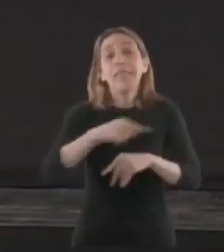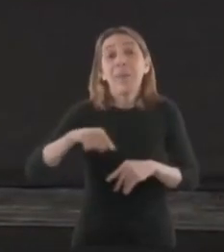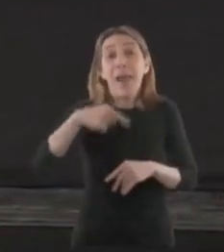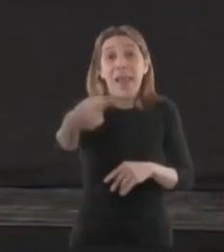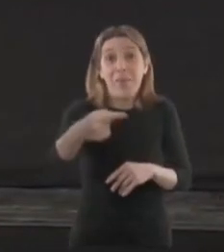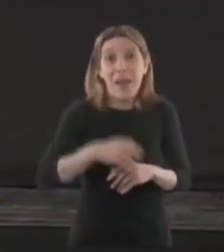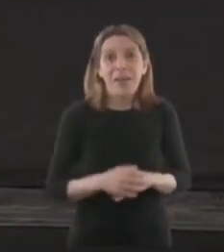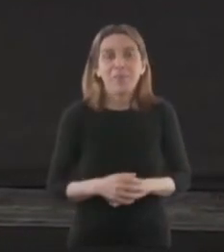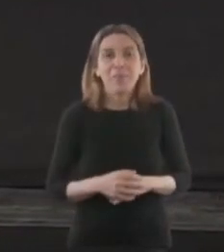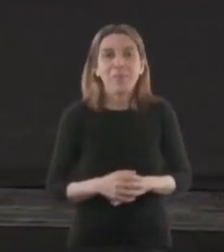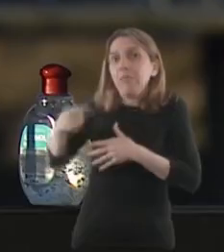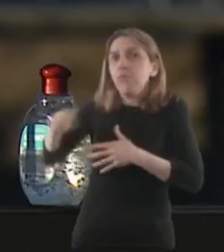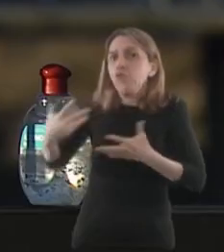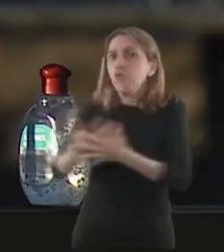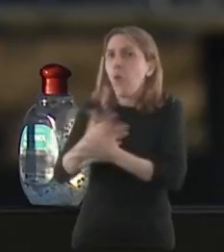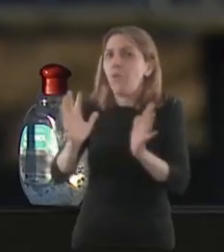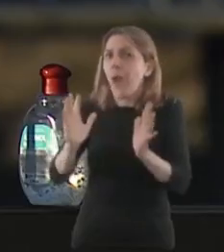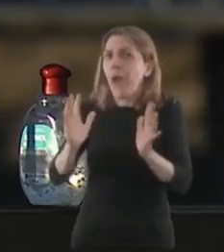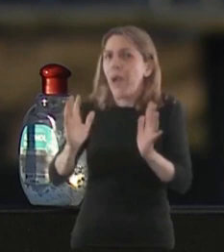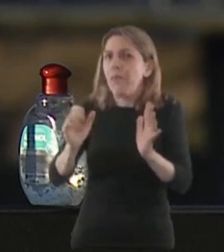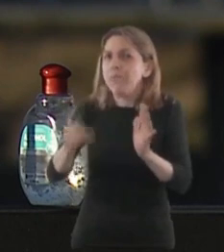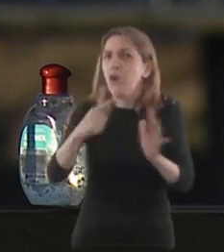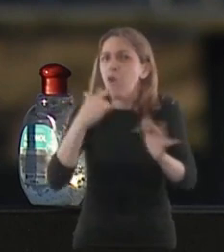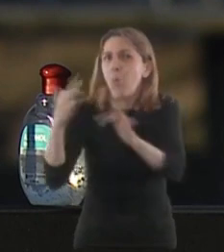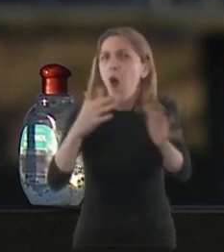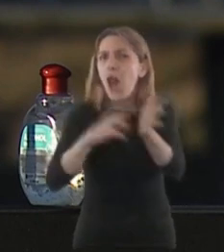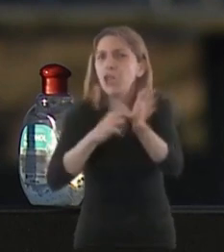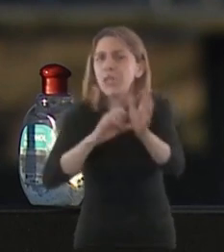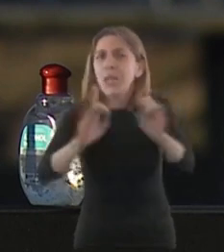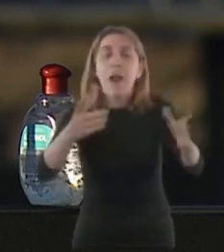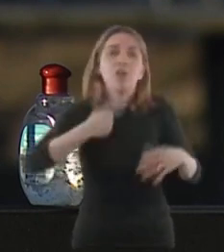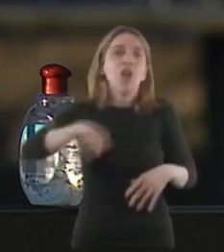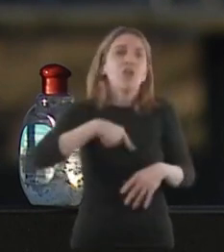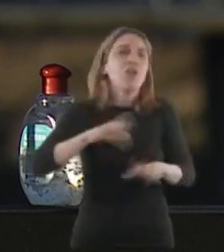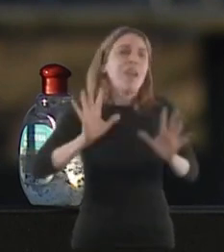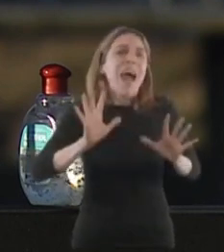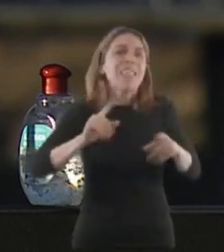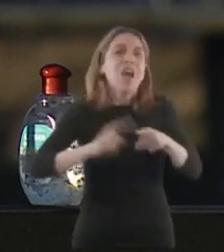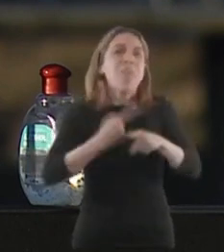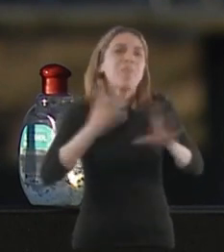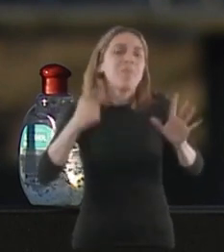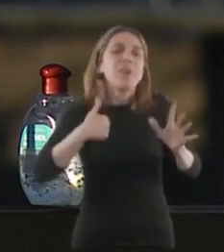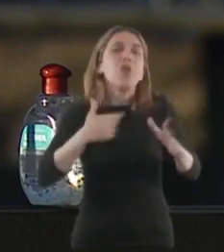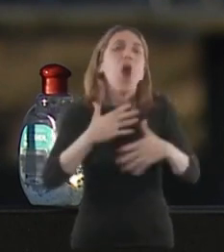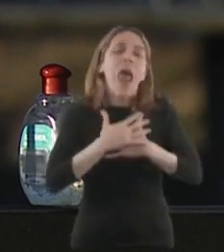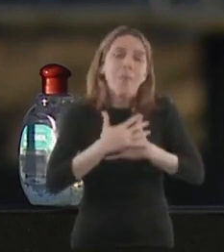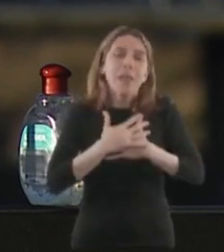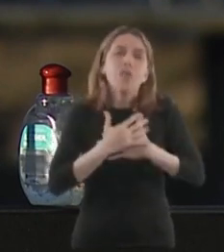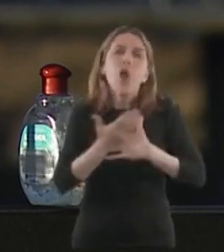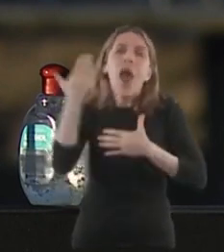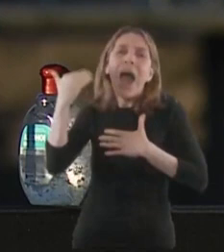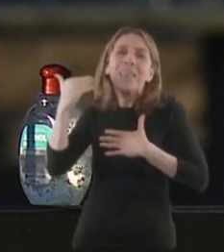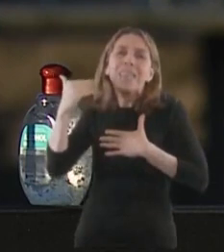personas desde esa condición humana que tenemos lo que hacemos políticos lamento lo que ocurrió